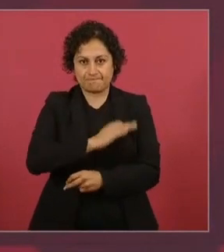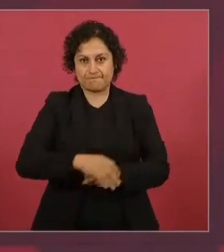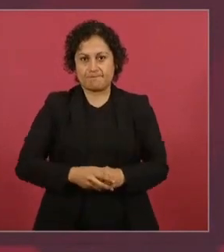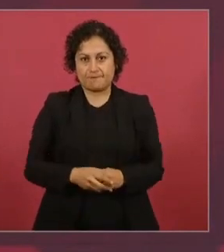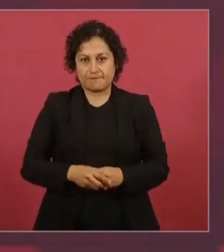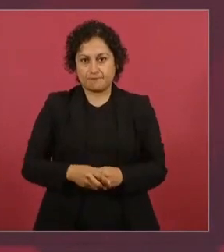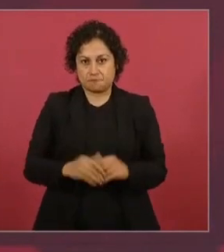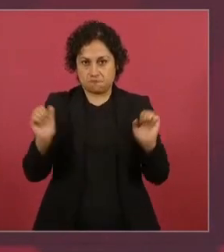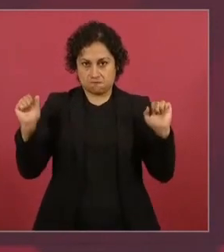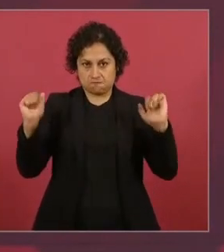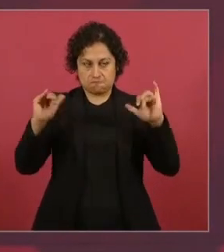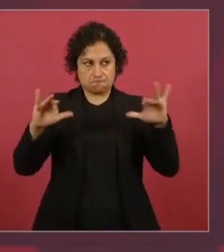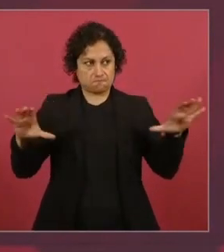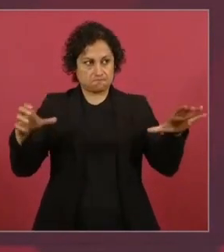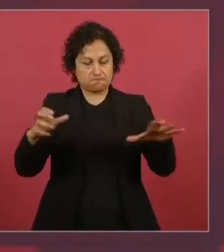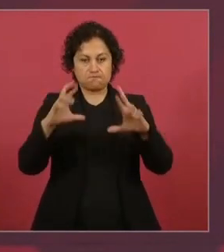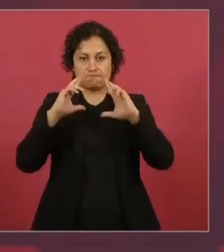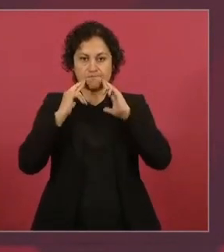Y